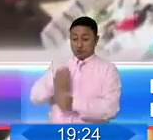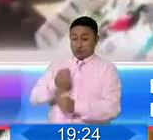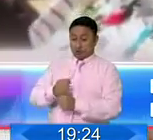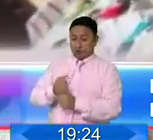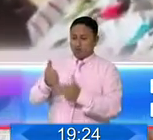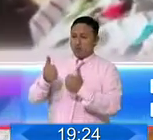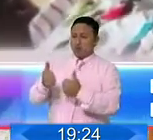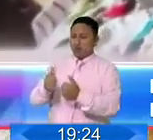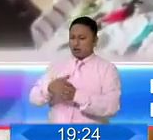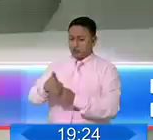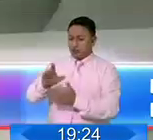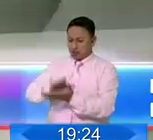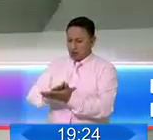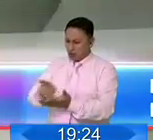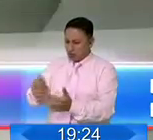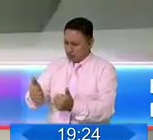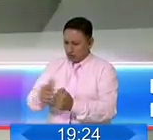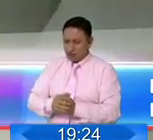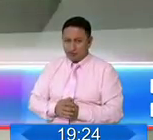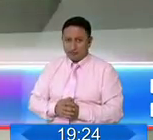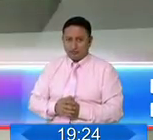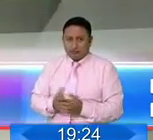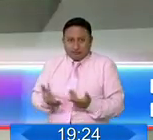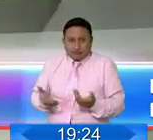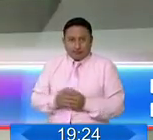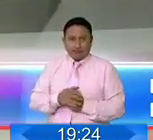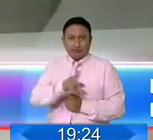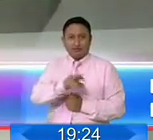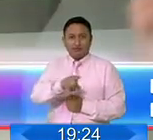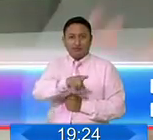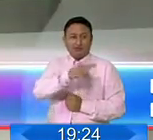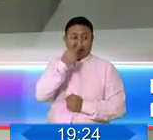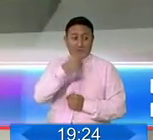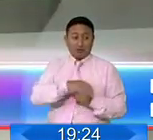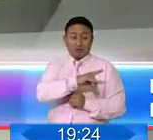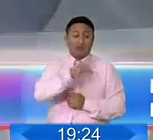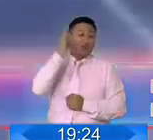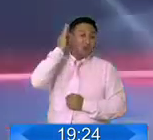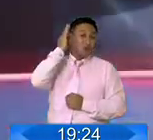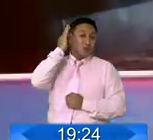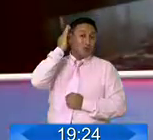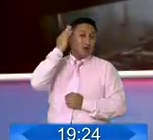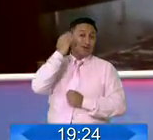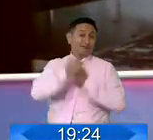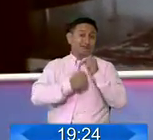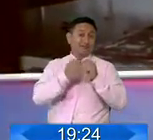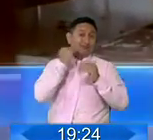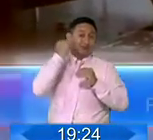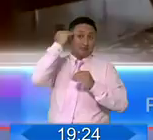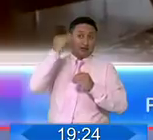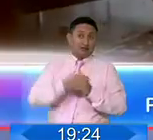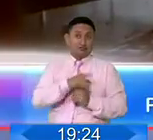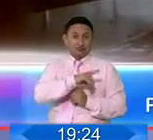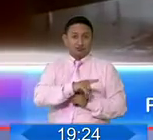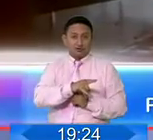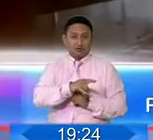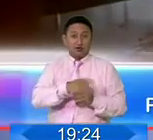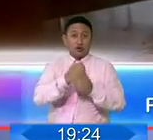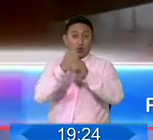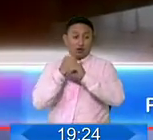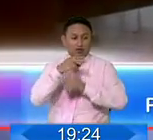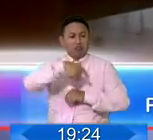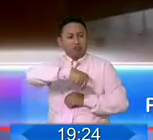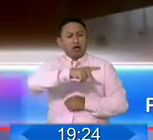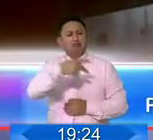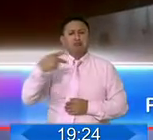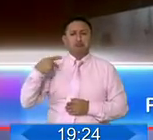hace de manera consentida. Hay veces que se ve a la mujer mayor de edad que está siendo víctima de trata con fines de explotación